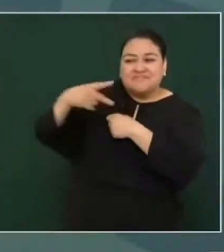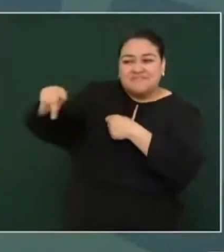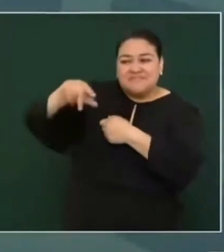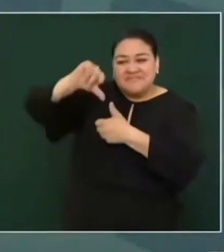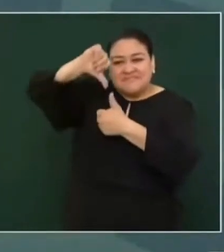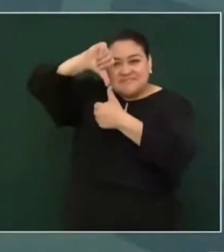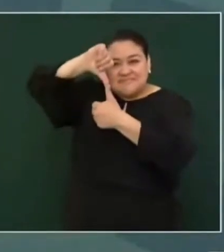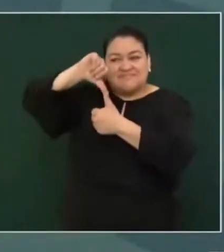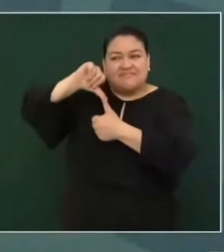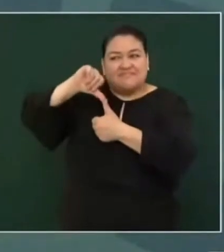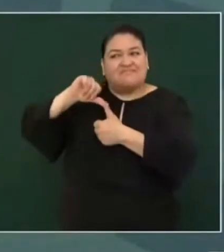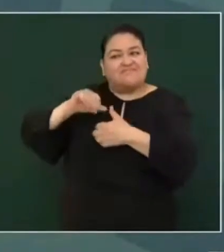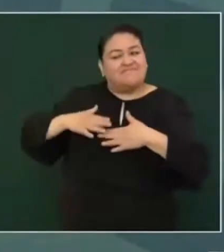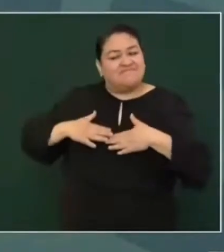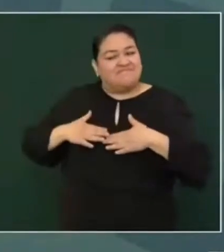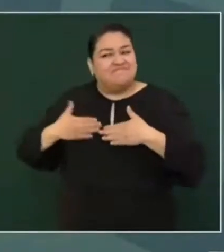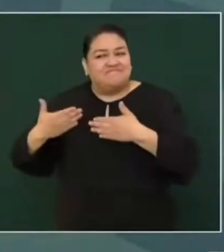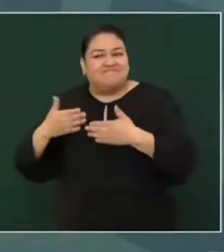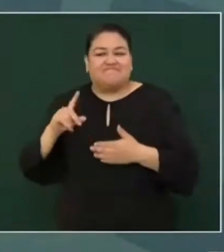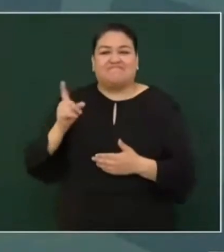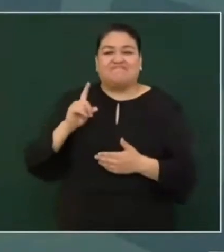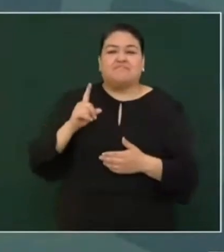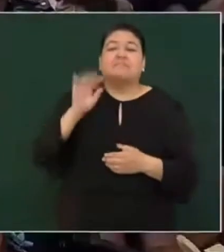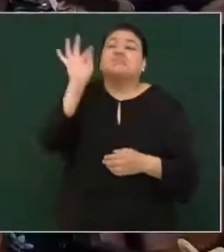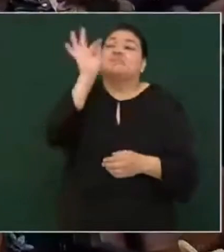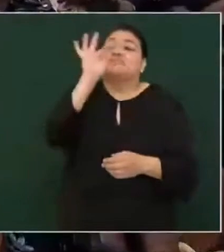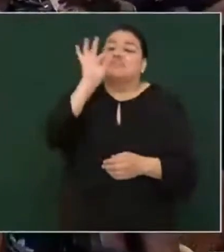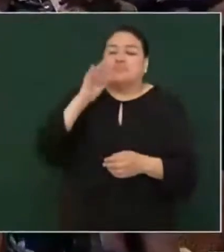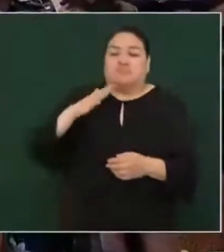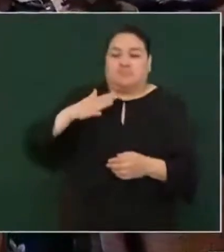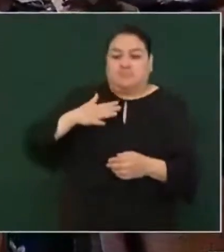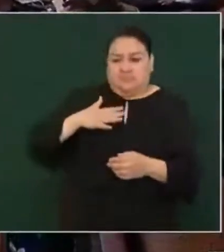porque podemos enviar los recursos y no llegan.